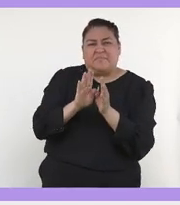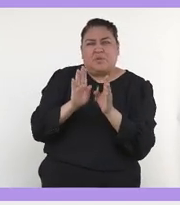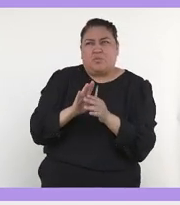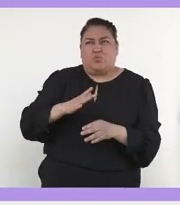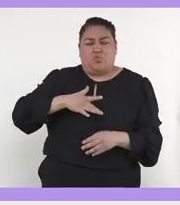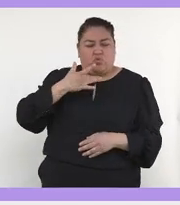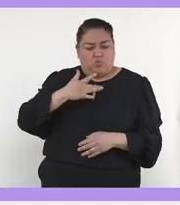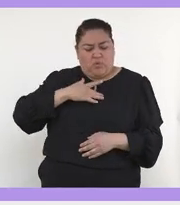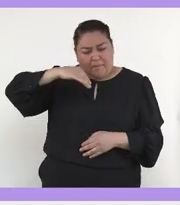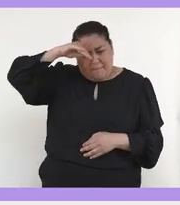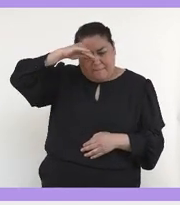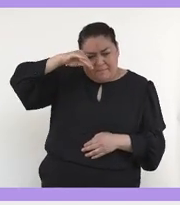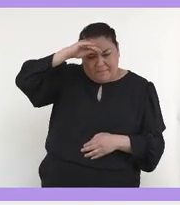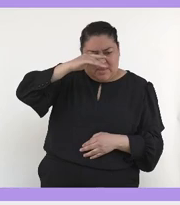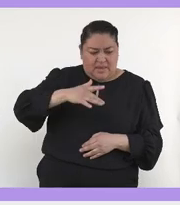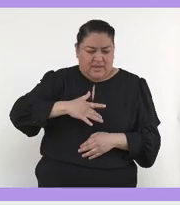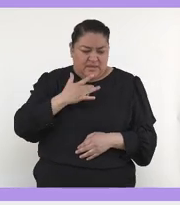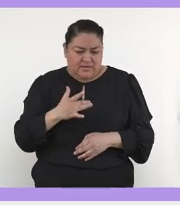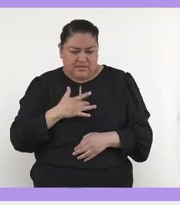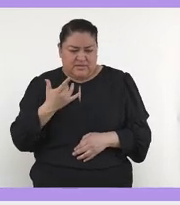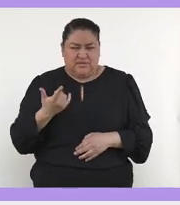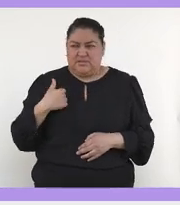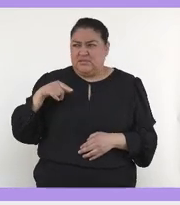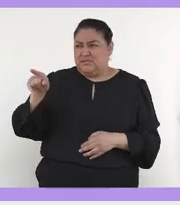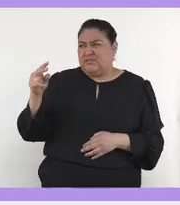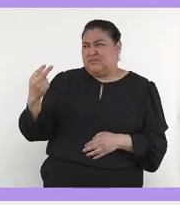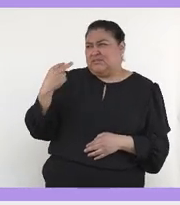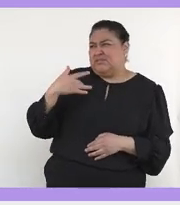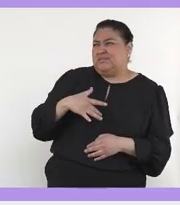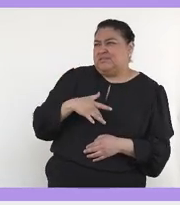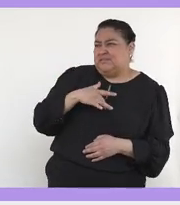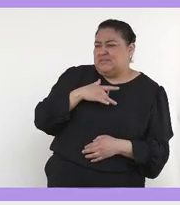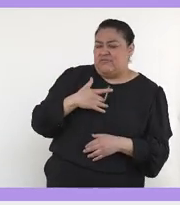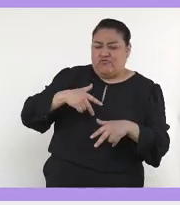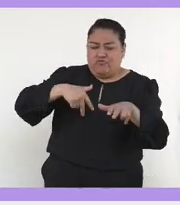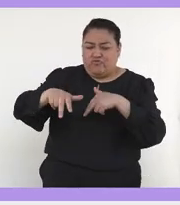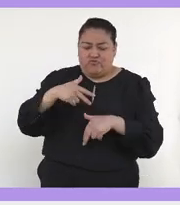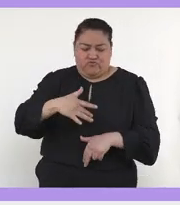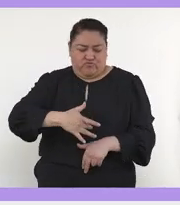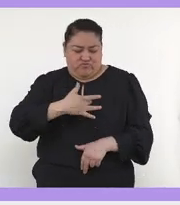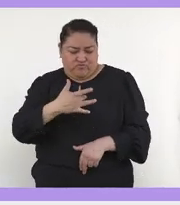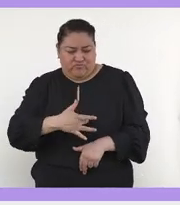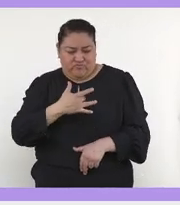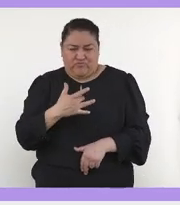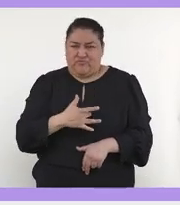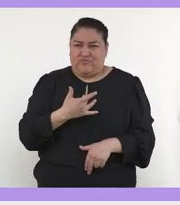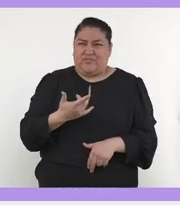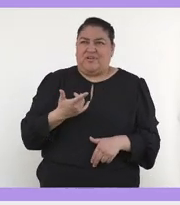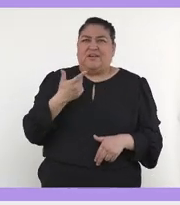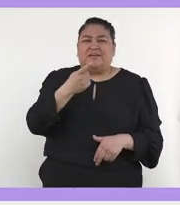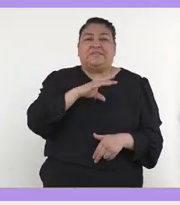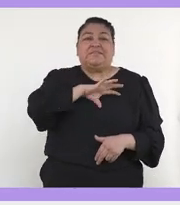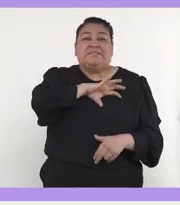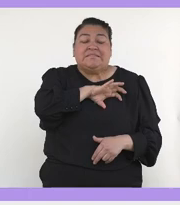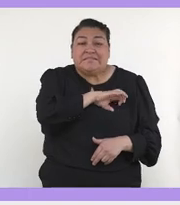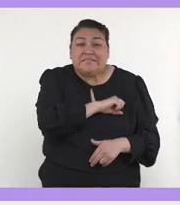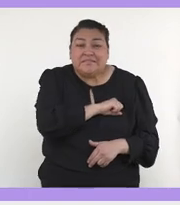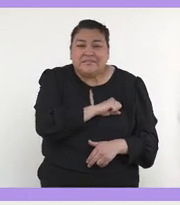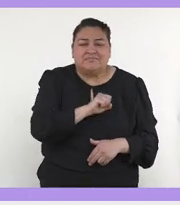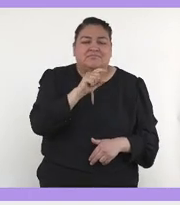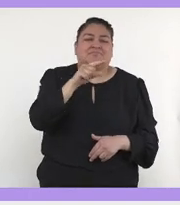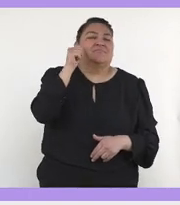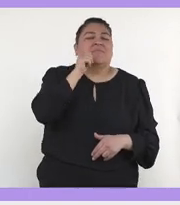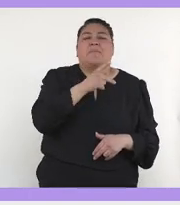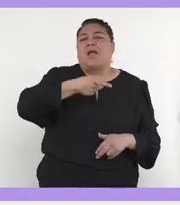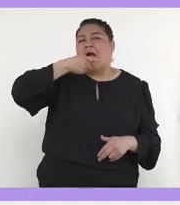que pensemos lo que sentimos lo que nos hace sentir alguien más lo que nos hace sentir el fútbol lo que nos hace sentir lo que nos apasiona pues evidentemente lo usamos